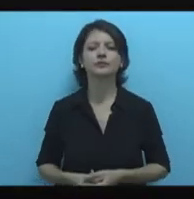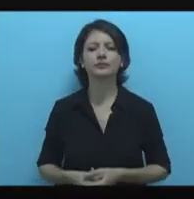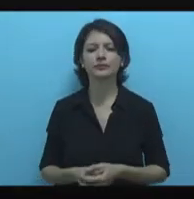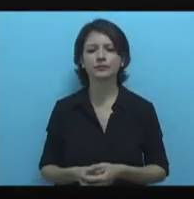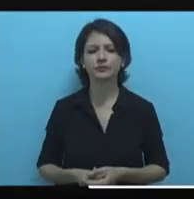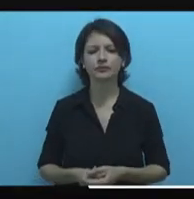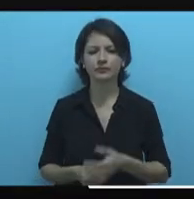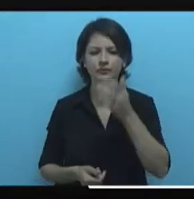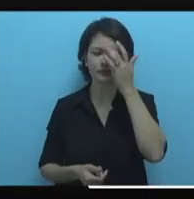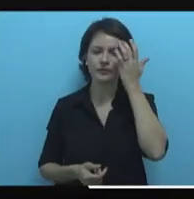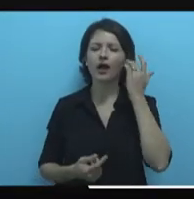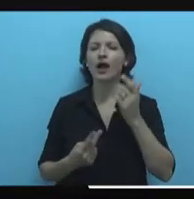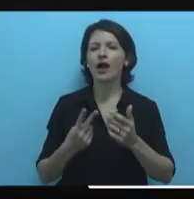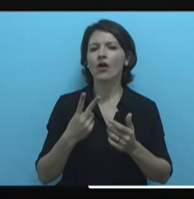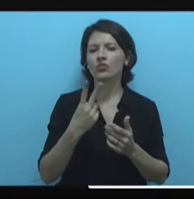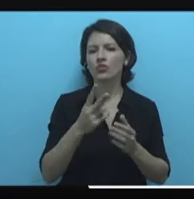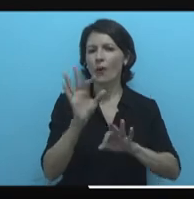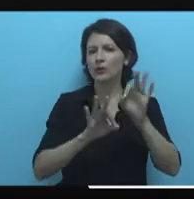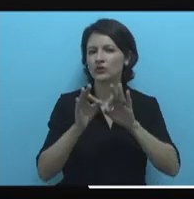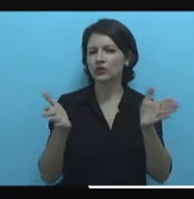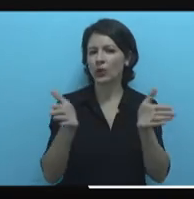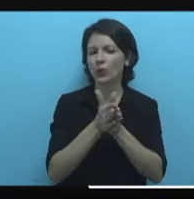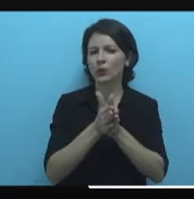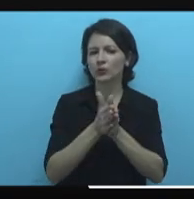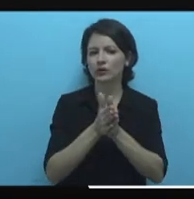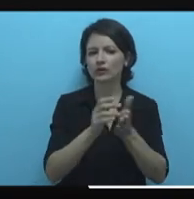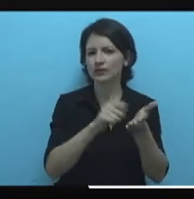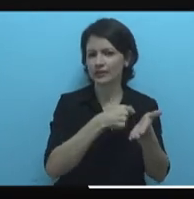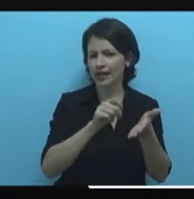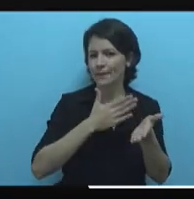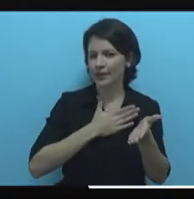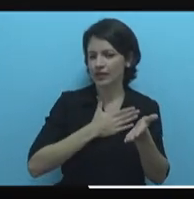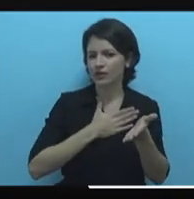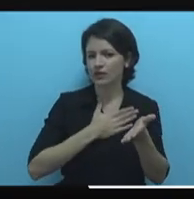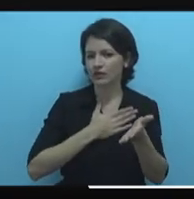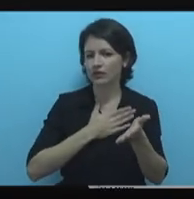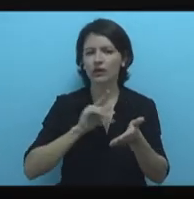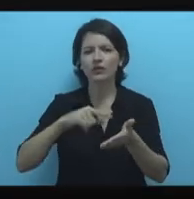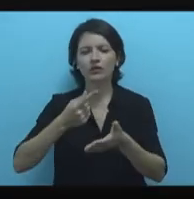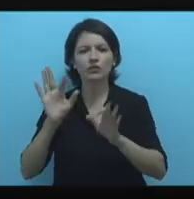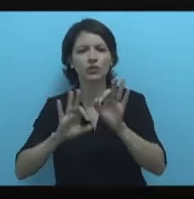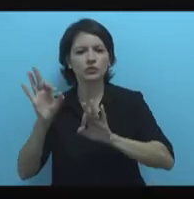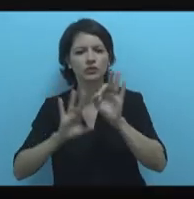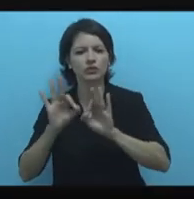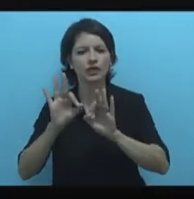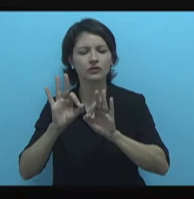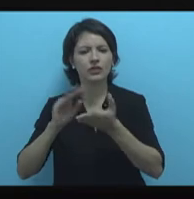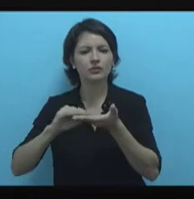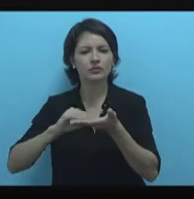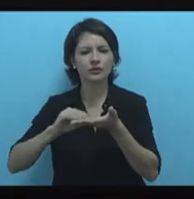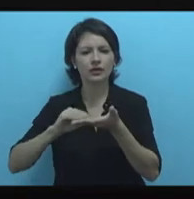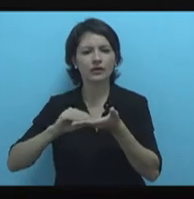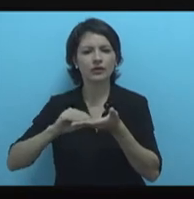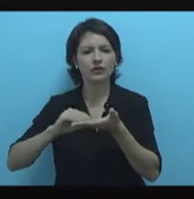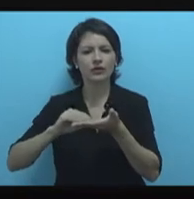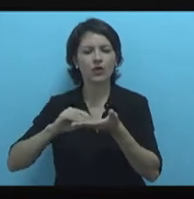una de mi autoría el proyecto también ingresado con el que hemos unificado este criterio desde la autoría de los